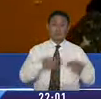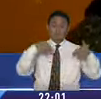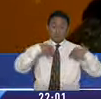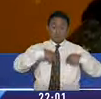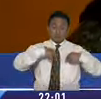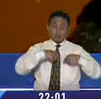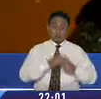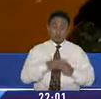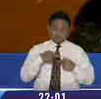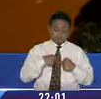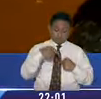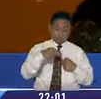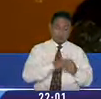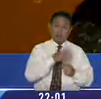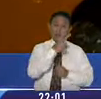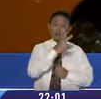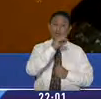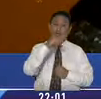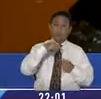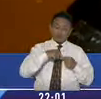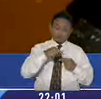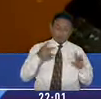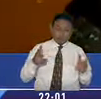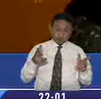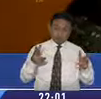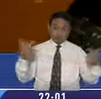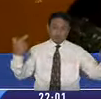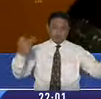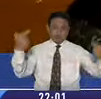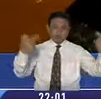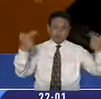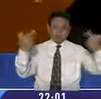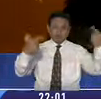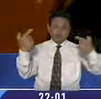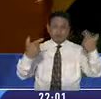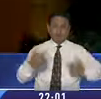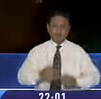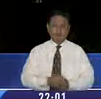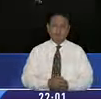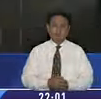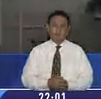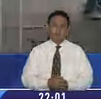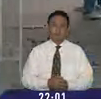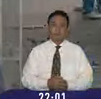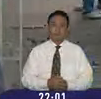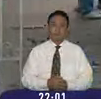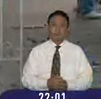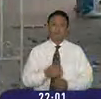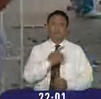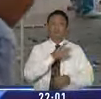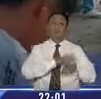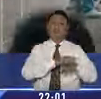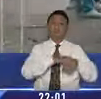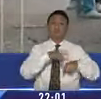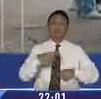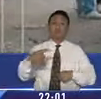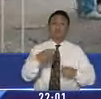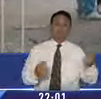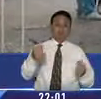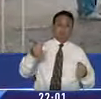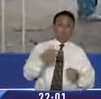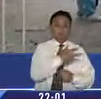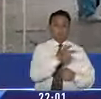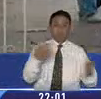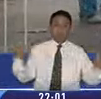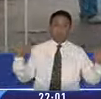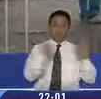arriba. Comienzan el inicio de un ataque hacia una camioneta. Producto del atentado, el vehículo perdió pista y se impactó contra un poste de